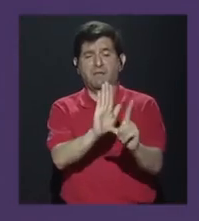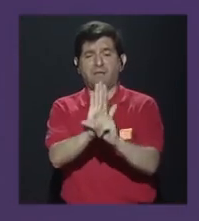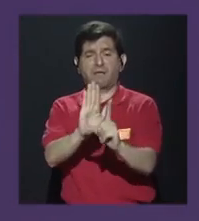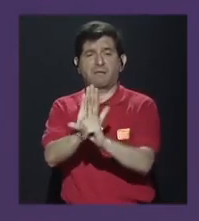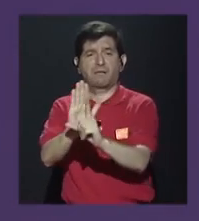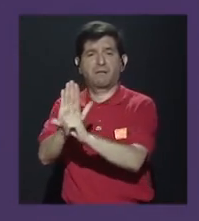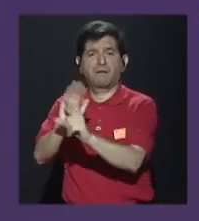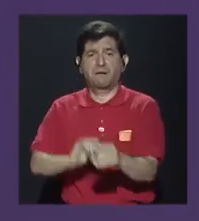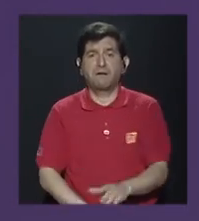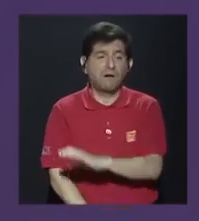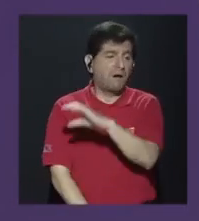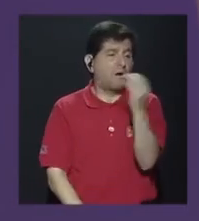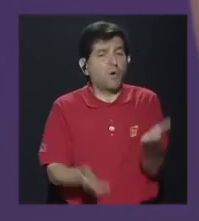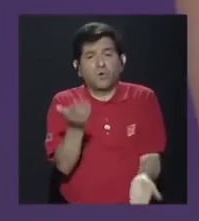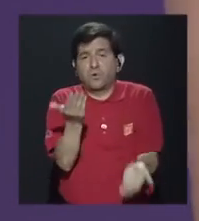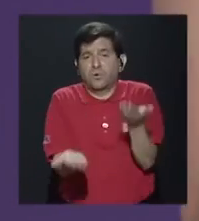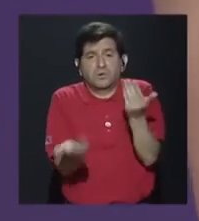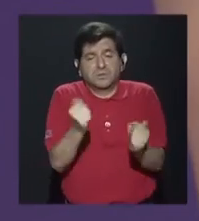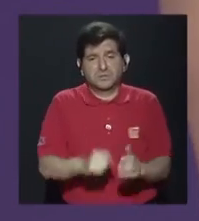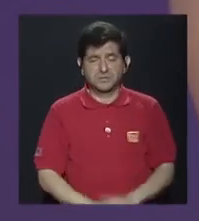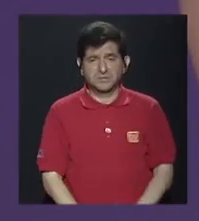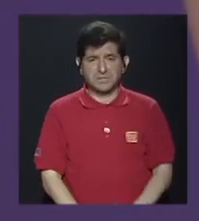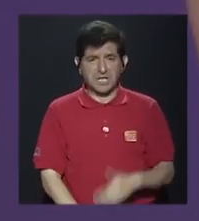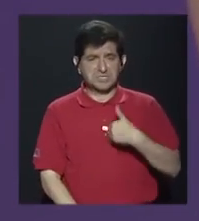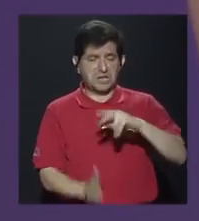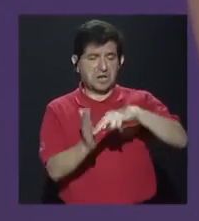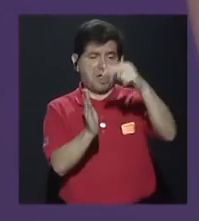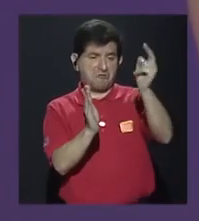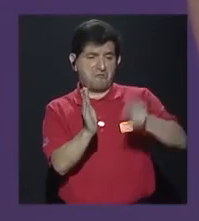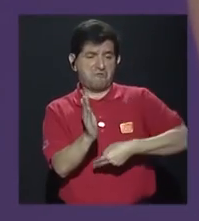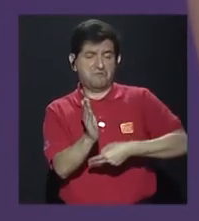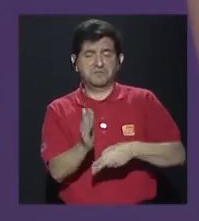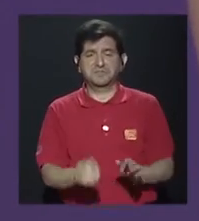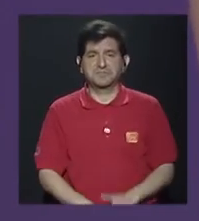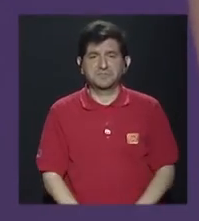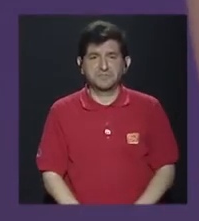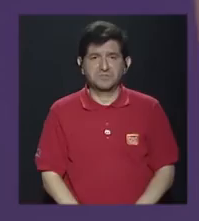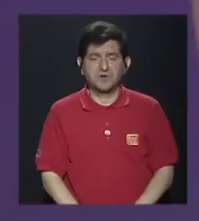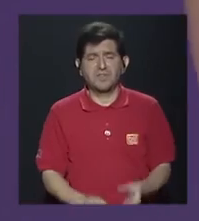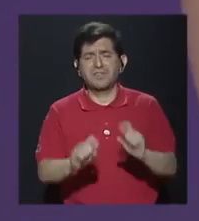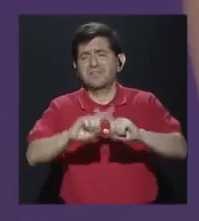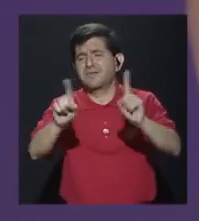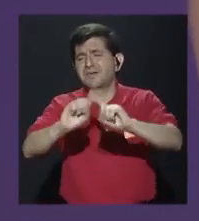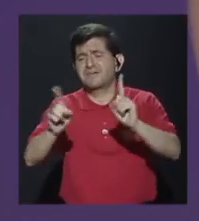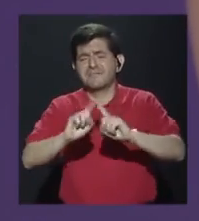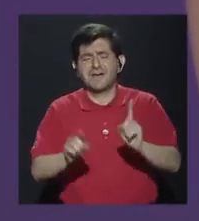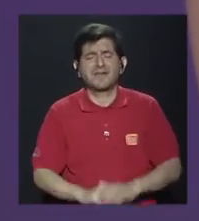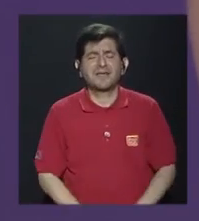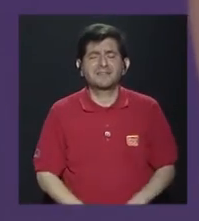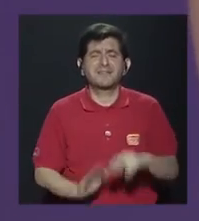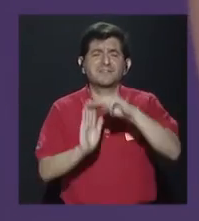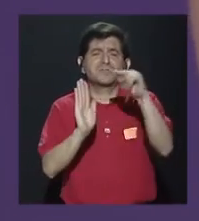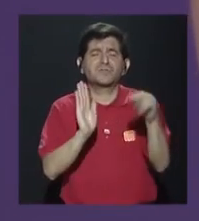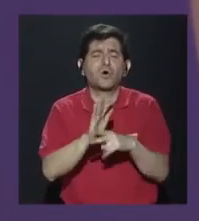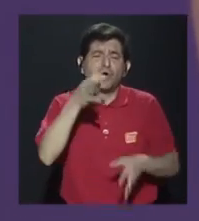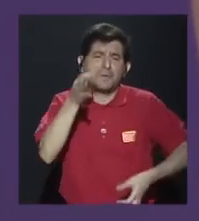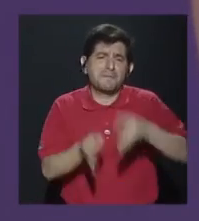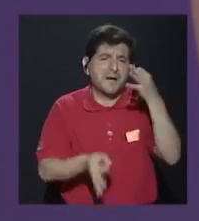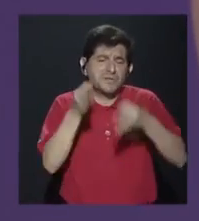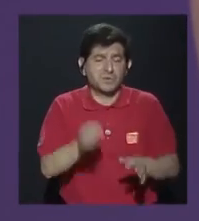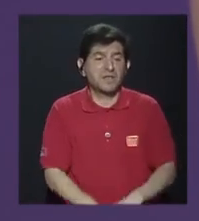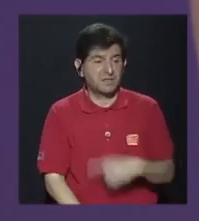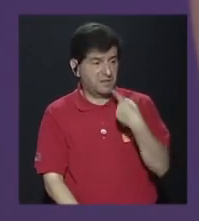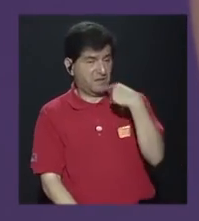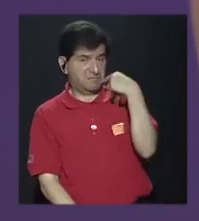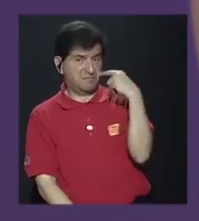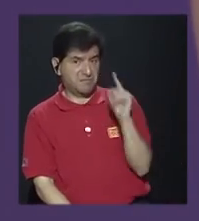legislaciones o hay convenciones, ¿verdad? Y leyes. Sí, el marco jurídico legal dice